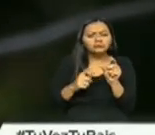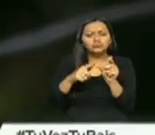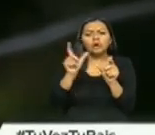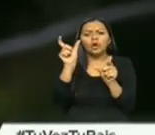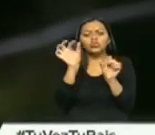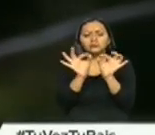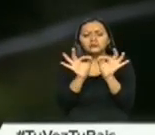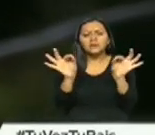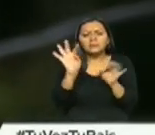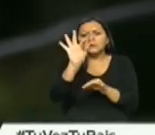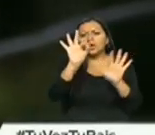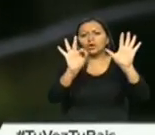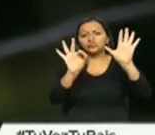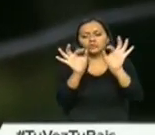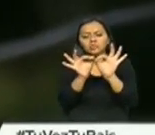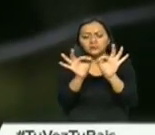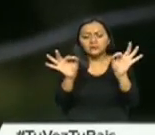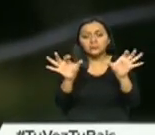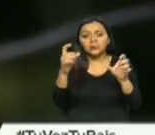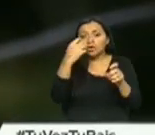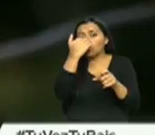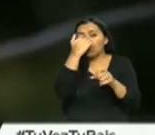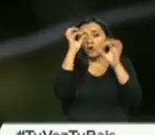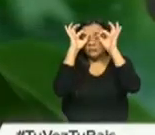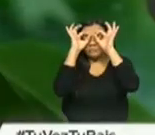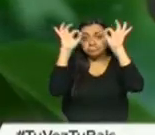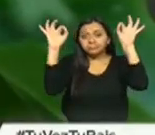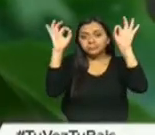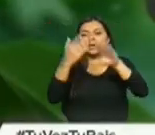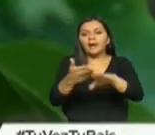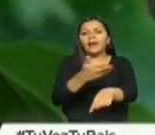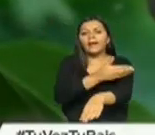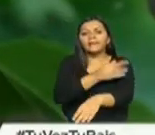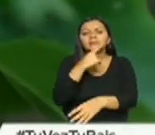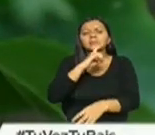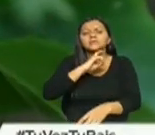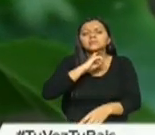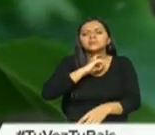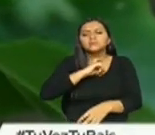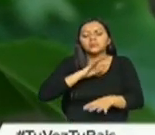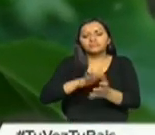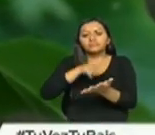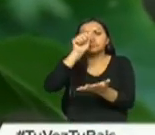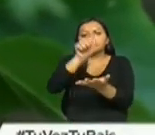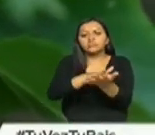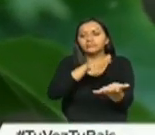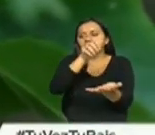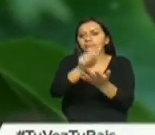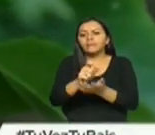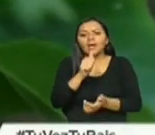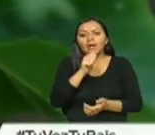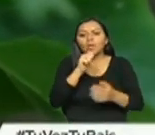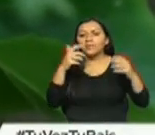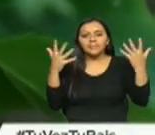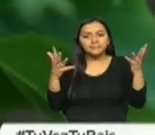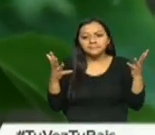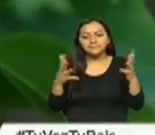centímetros, han estado en peligro debido a la sequía que afectó al Pacífico centroamericano los últimos 2 años.